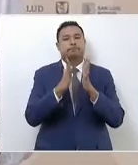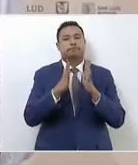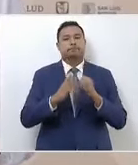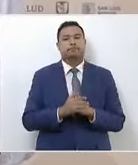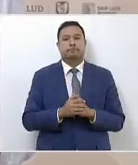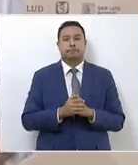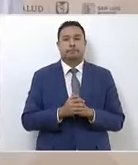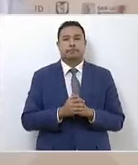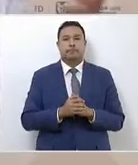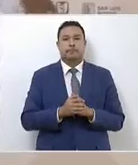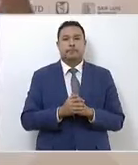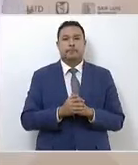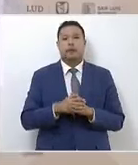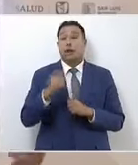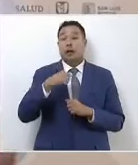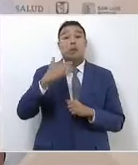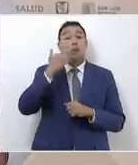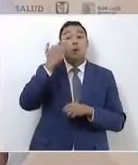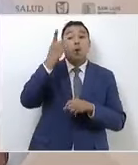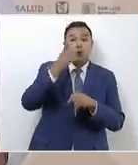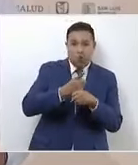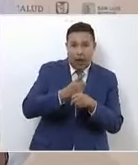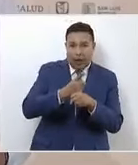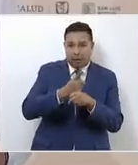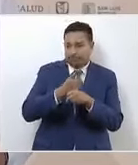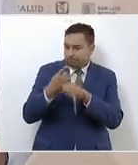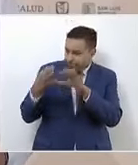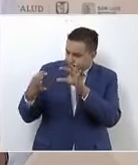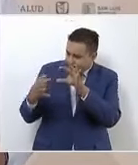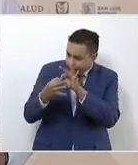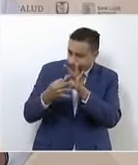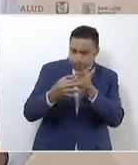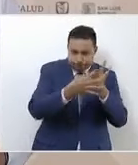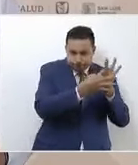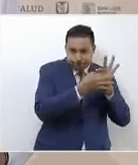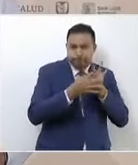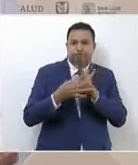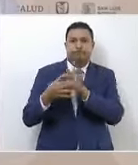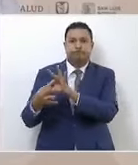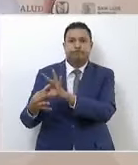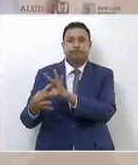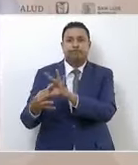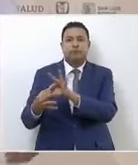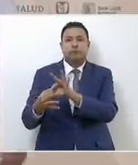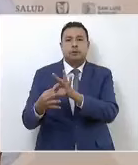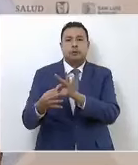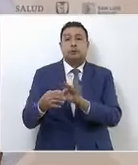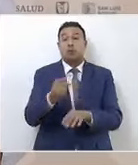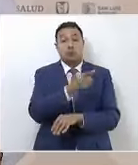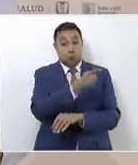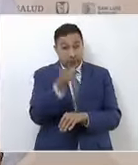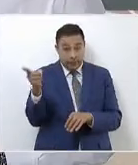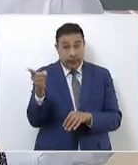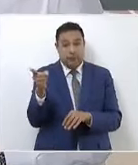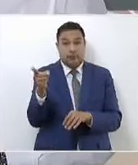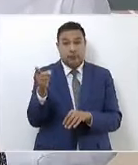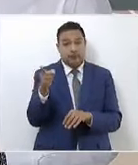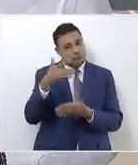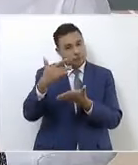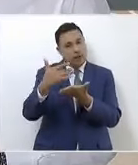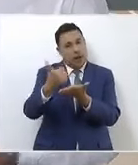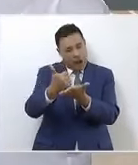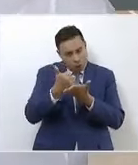que sumemos voluntades, que sumemos esfuerzos y que ustedes nos